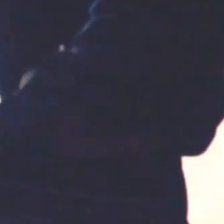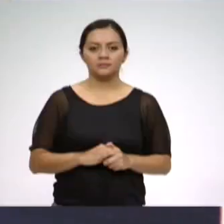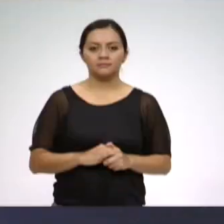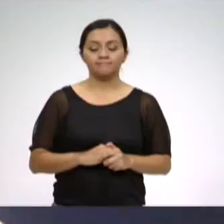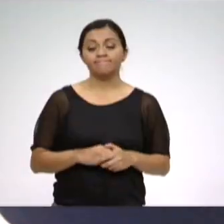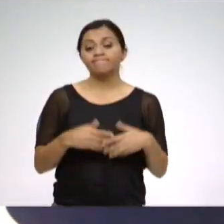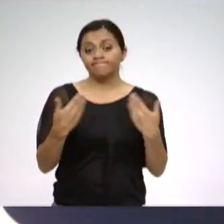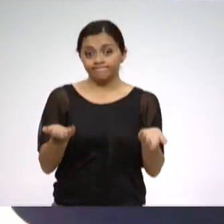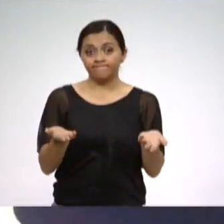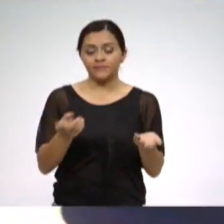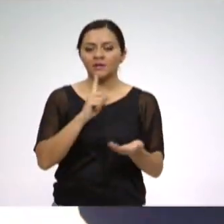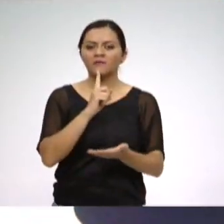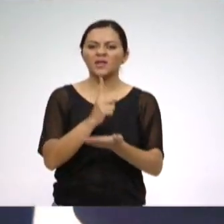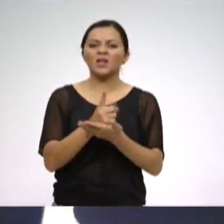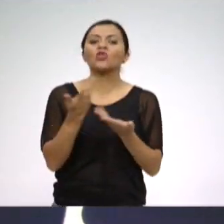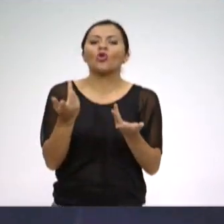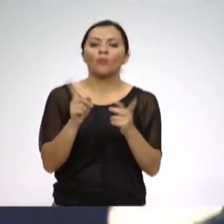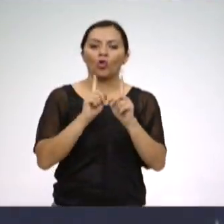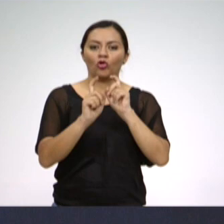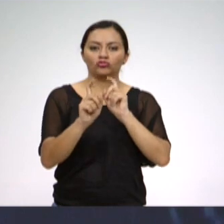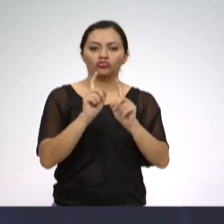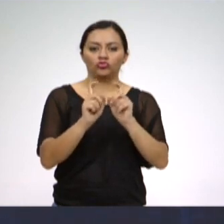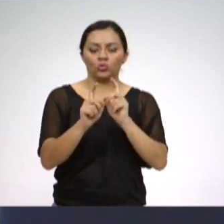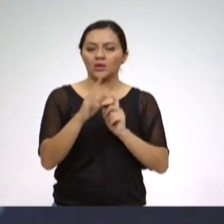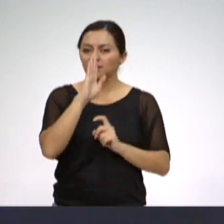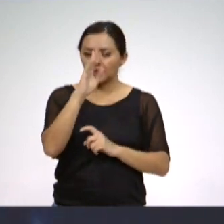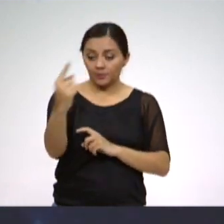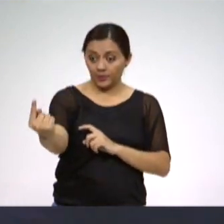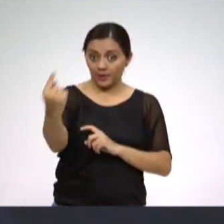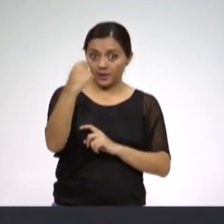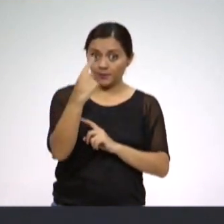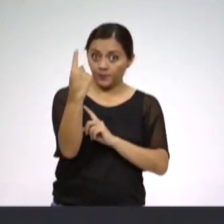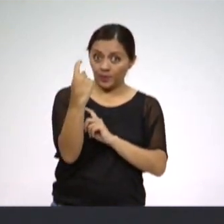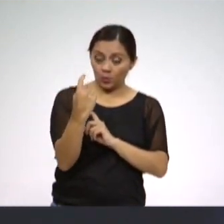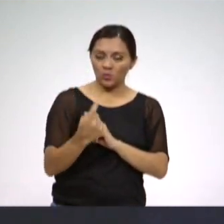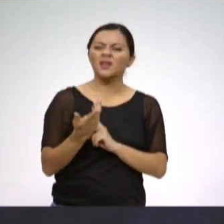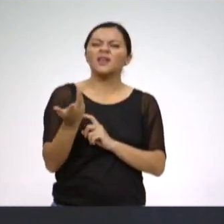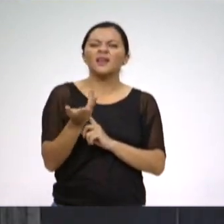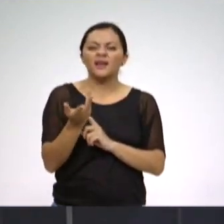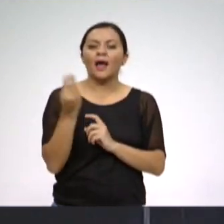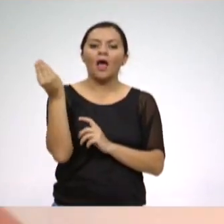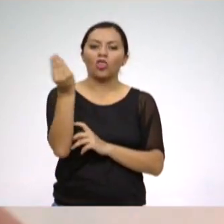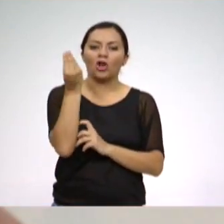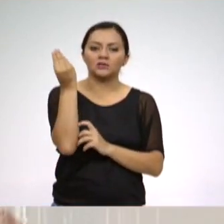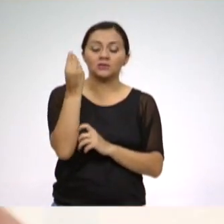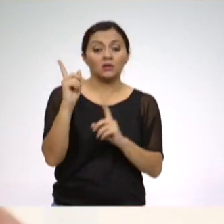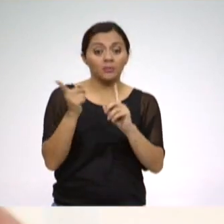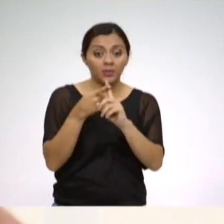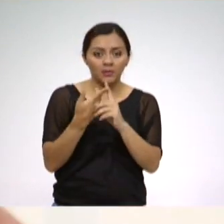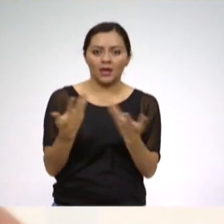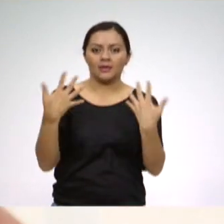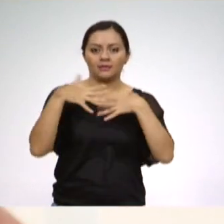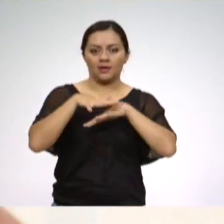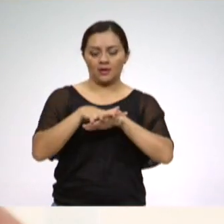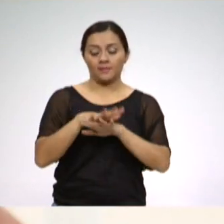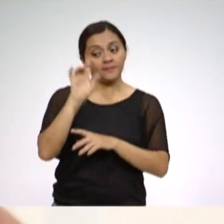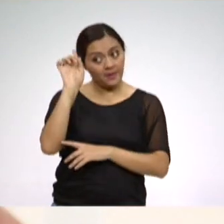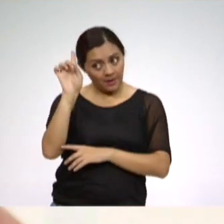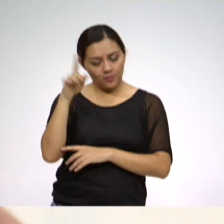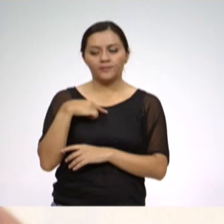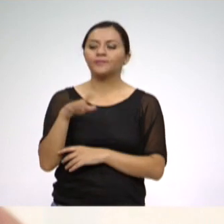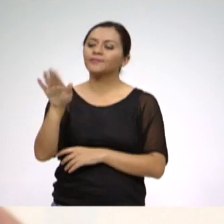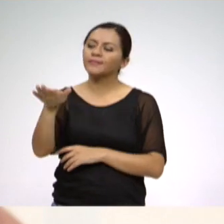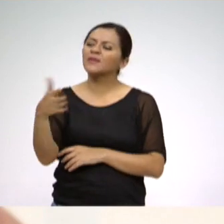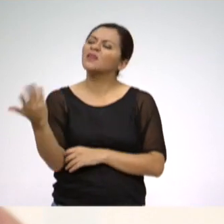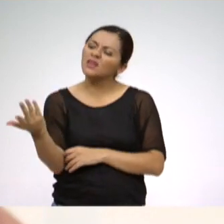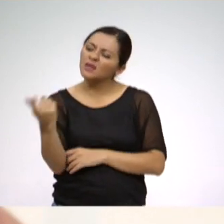Básicamente aquí el motivo de consulta es el embarazo en la adolescencia, ¿sí? El abordaje que se hace al adolescente es integral, es decir, no se atiende solamente